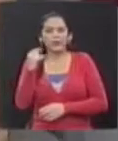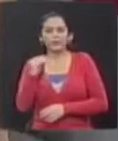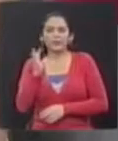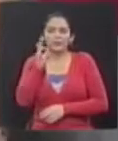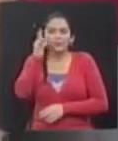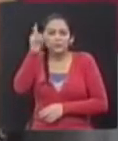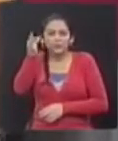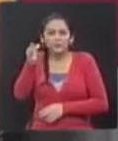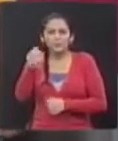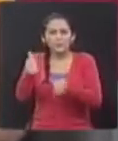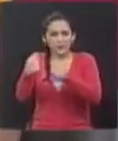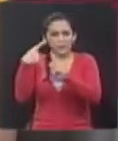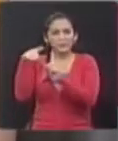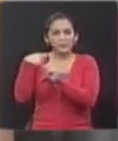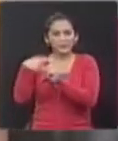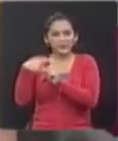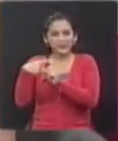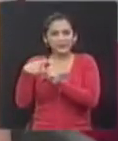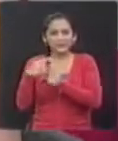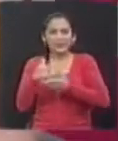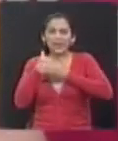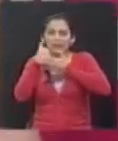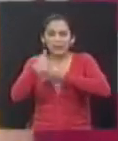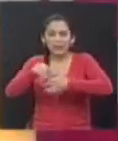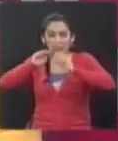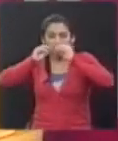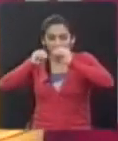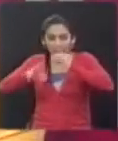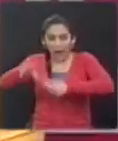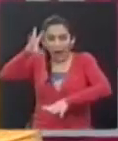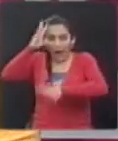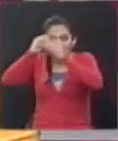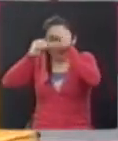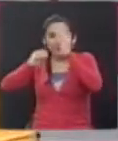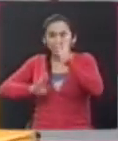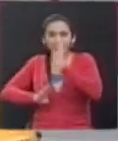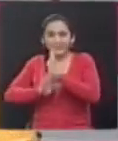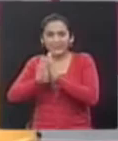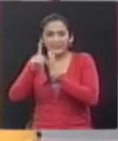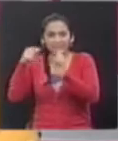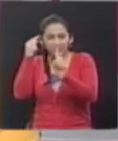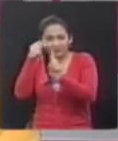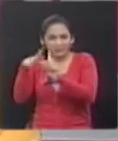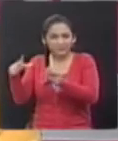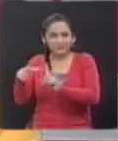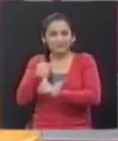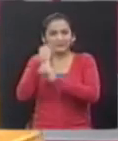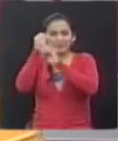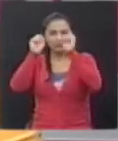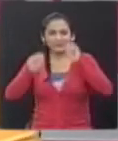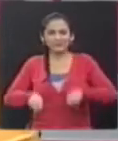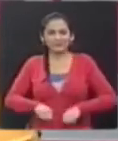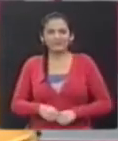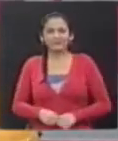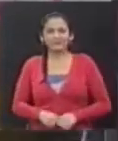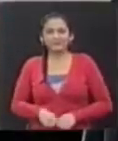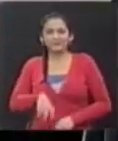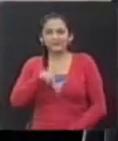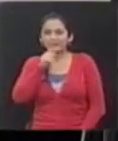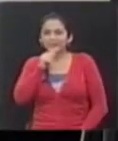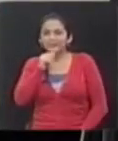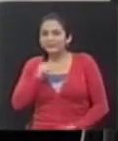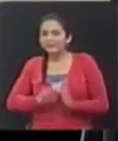realidad utilizando la educación como un medio para poder lograrlo. Las principales beneficiarias de este programa son las